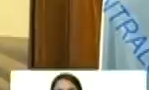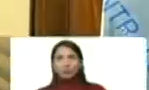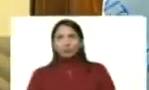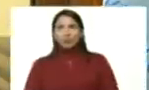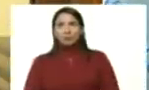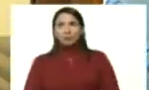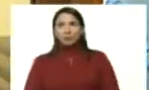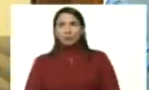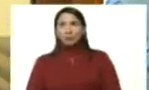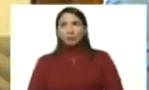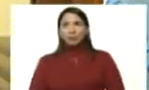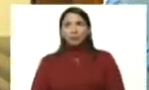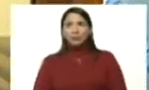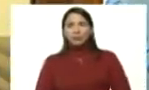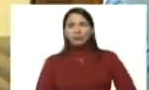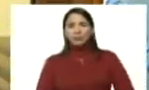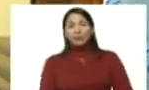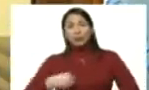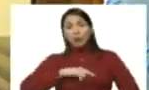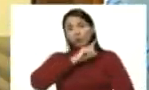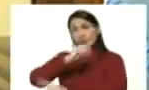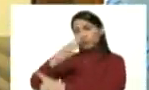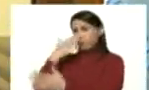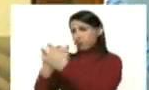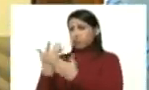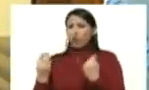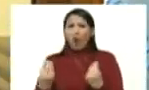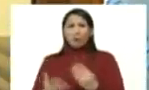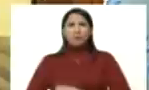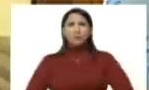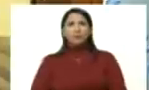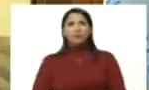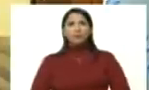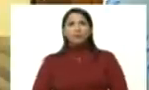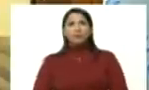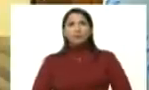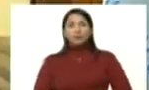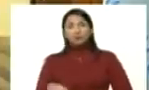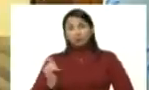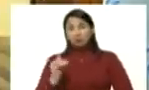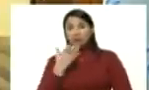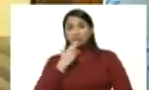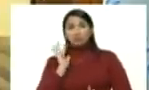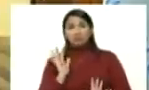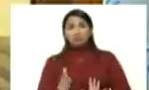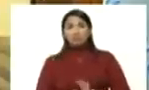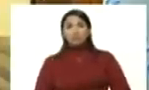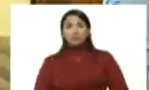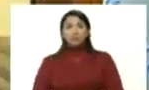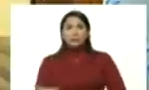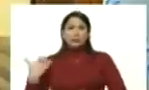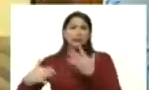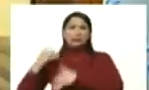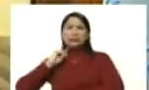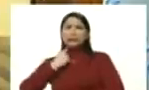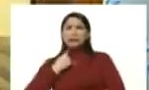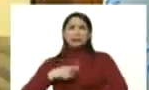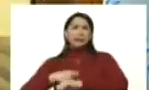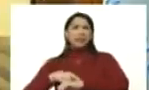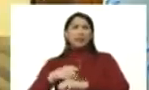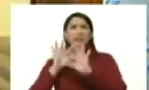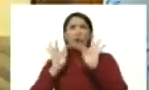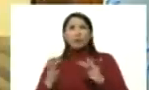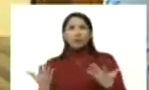de activos. Hemos denunciado cómo existe desde hace cierto tiempo una